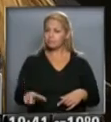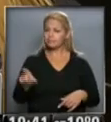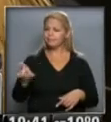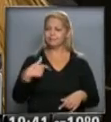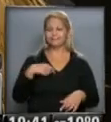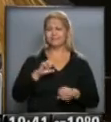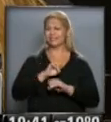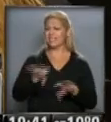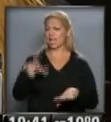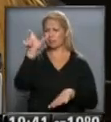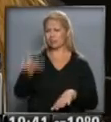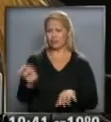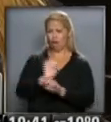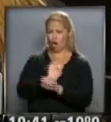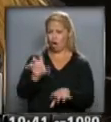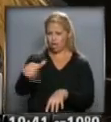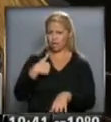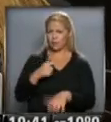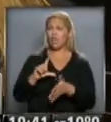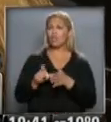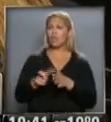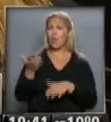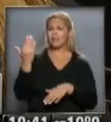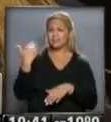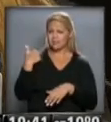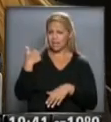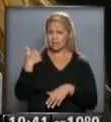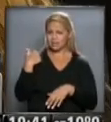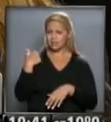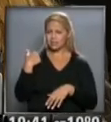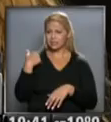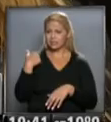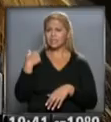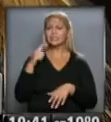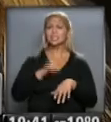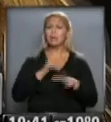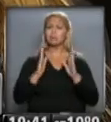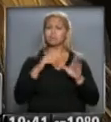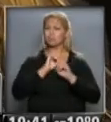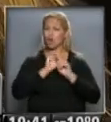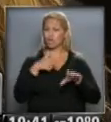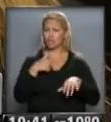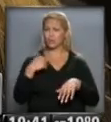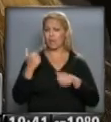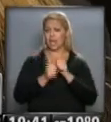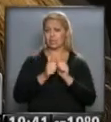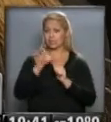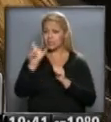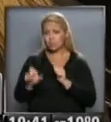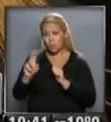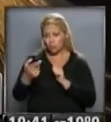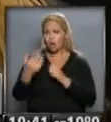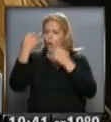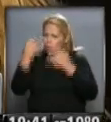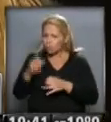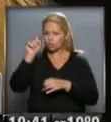más nefasto y emblemático de la etapa más oscura de la historia argentina. Creo que murió donde tenía